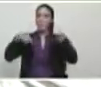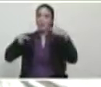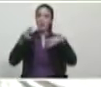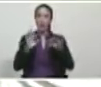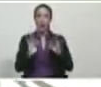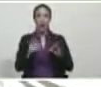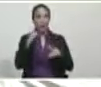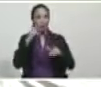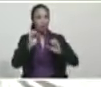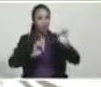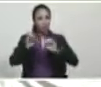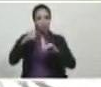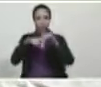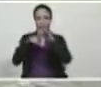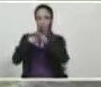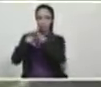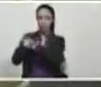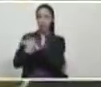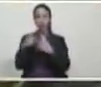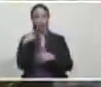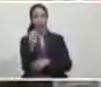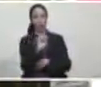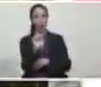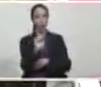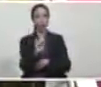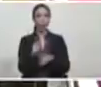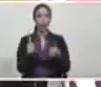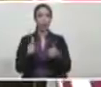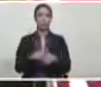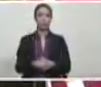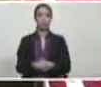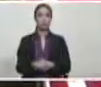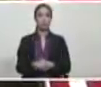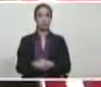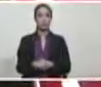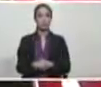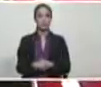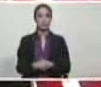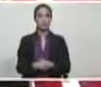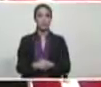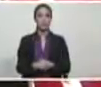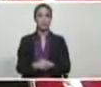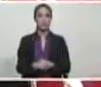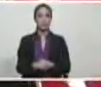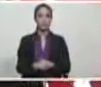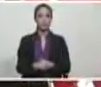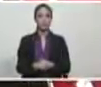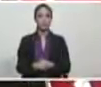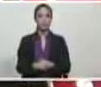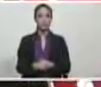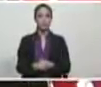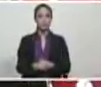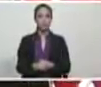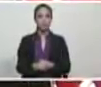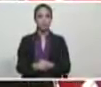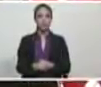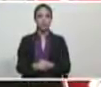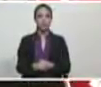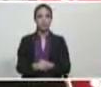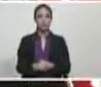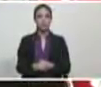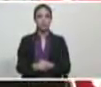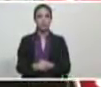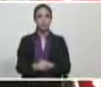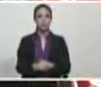Inspecciones, vicepresidenta. Tiene un buen motor, ¿verdad? Sí, señor. Es un motor 1000, tiene una autonomía de 25 kilómetros por